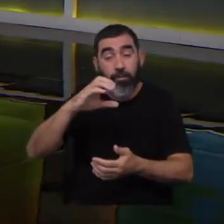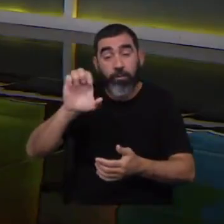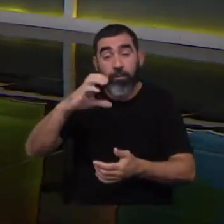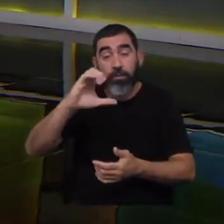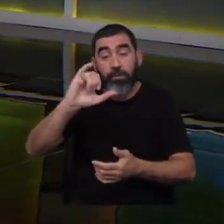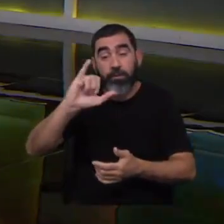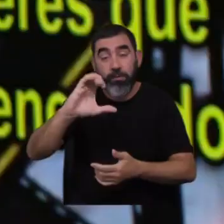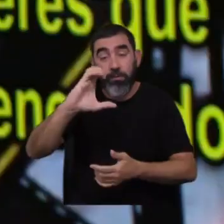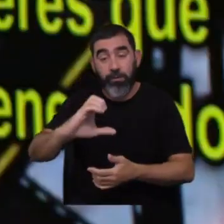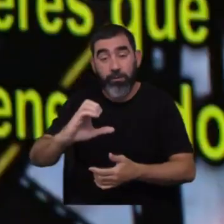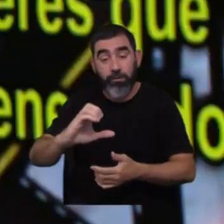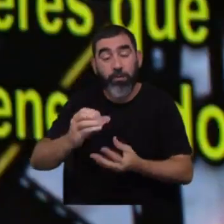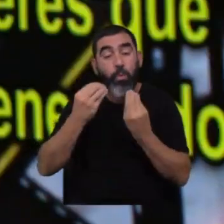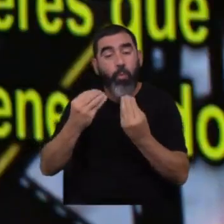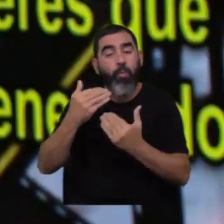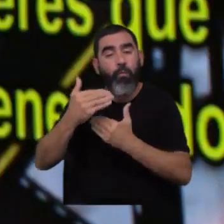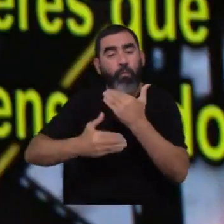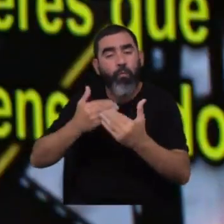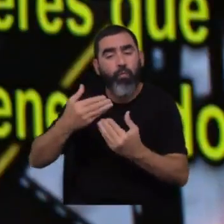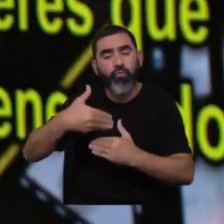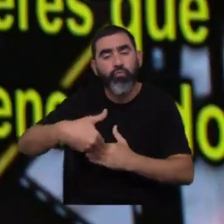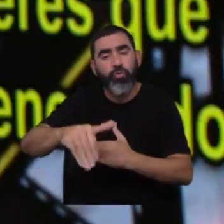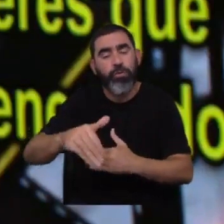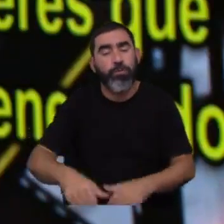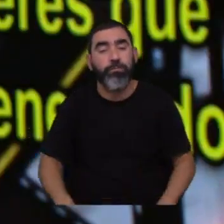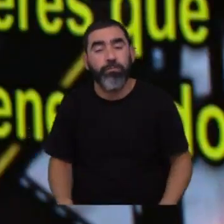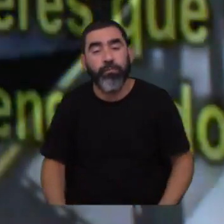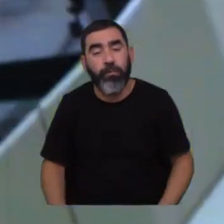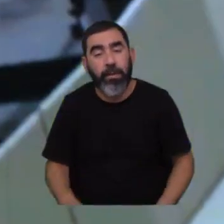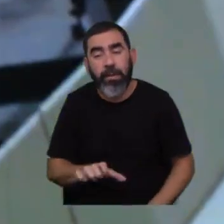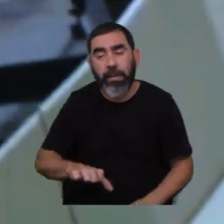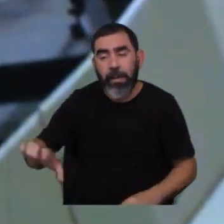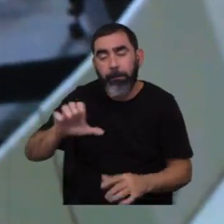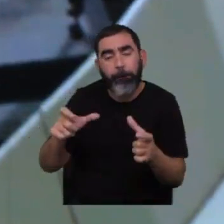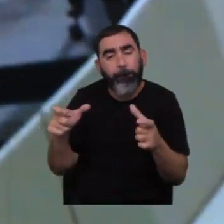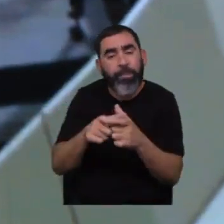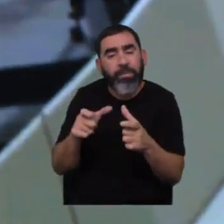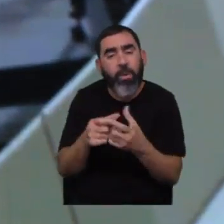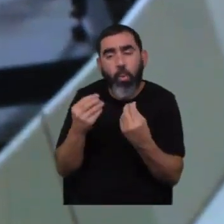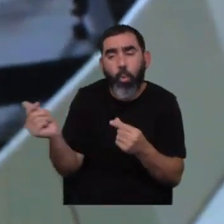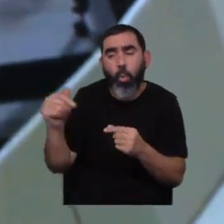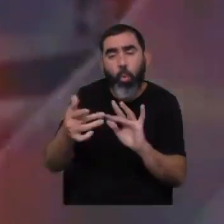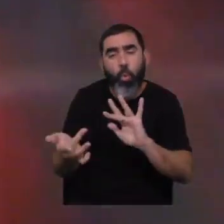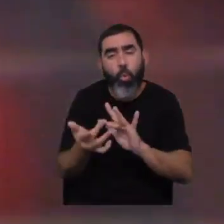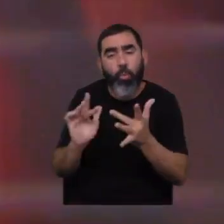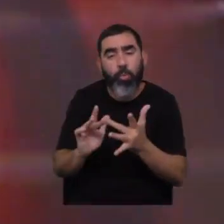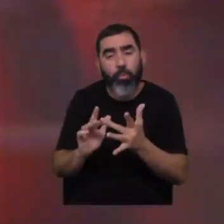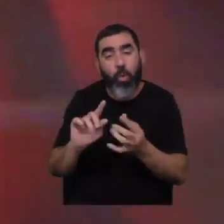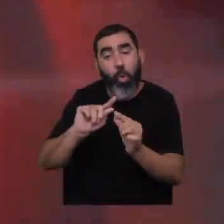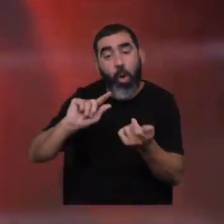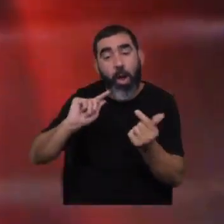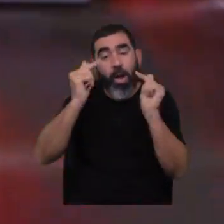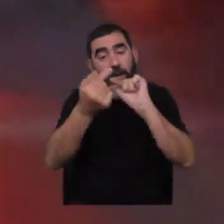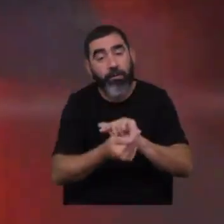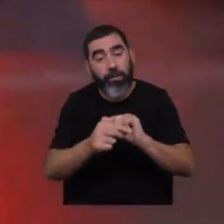de Investigación. ¿Cómo va a funcionar? ¿Cómo hace el pequeño y microempresario o empresaria para arrimarse? E incluso se me ocurre al revés, ¿no?